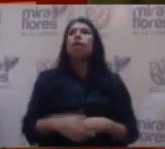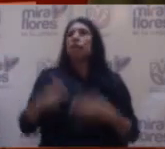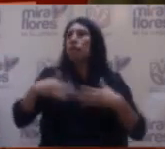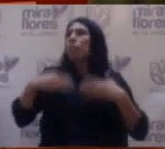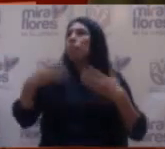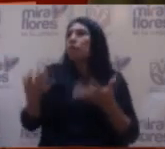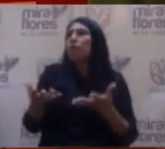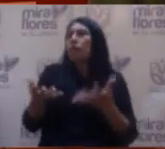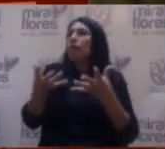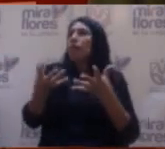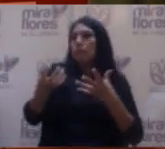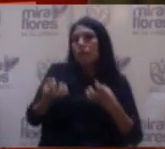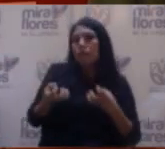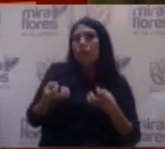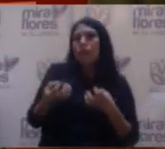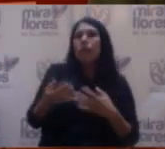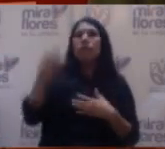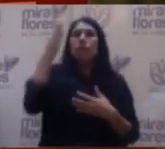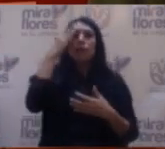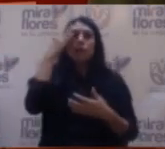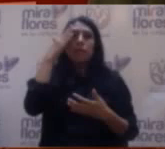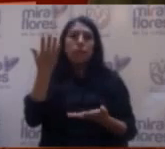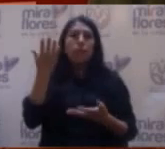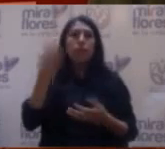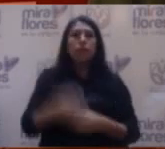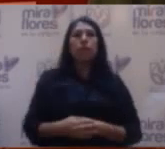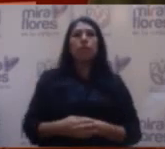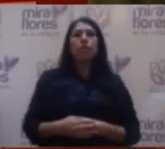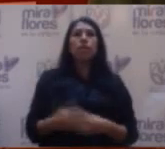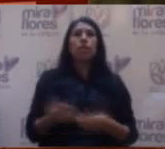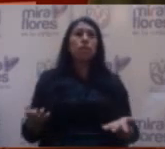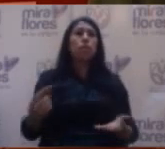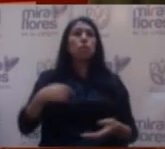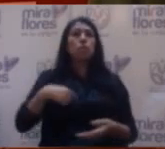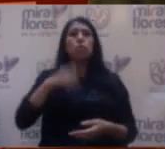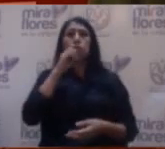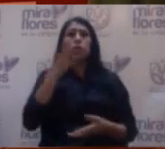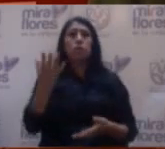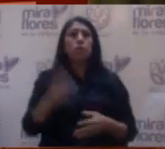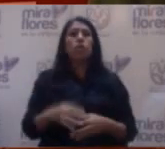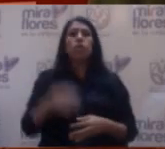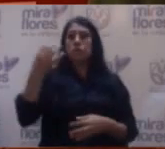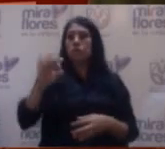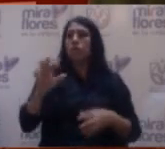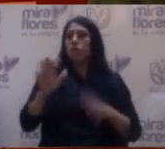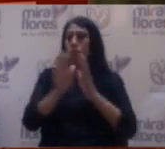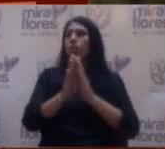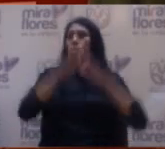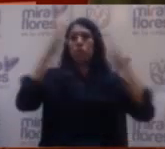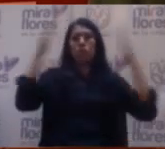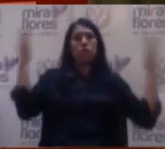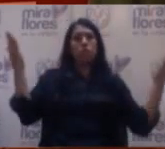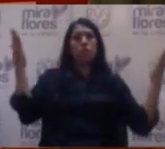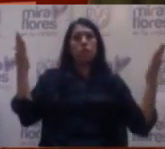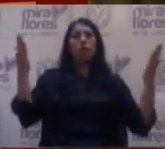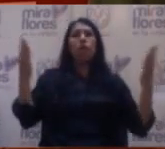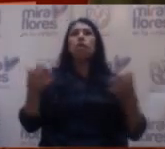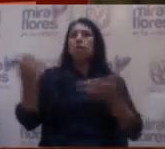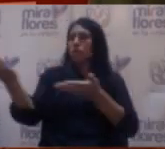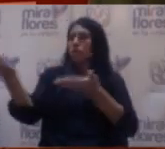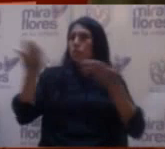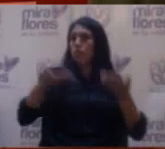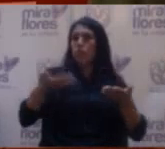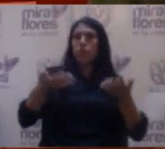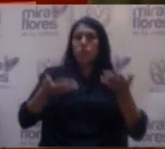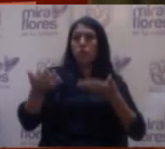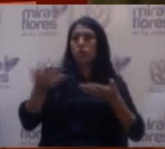conocer estas buenas prácticas. Y como decía, estamos con las puertas abiertas y continuamente estamos recibiendo gente. Y estos convenios